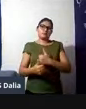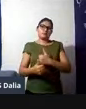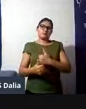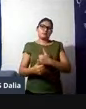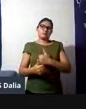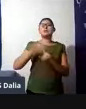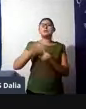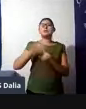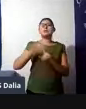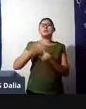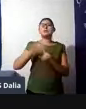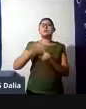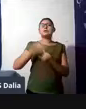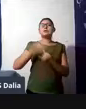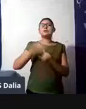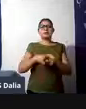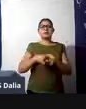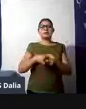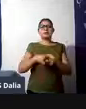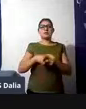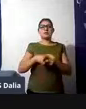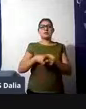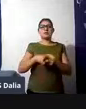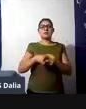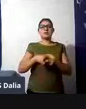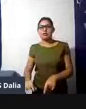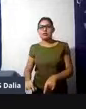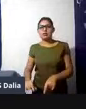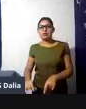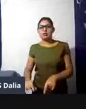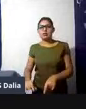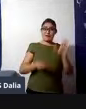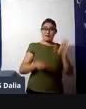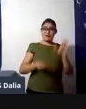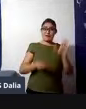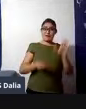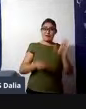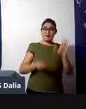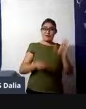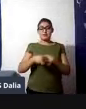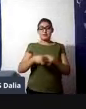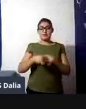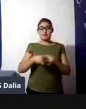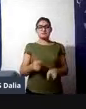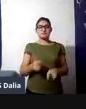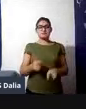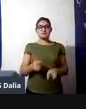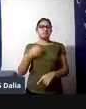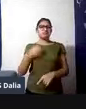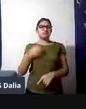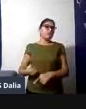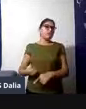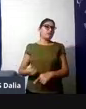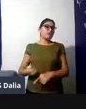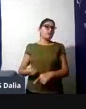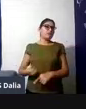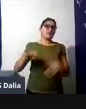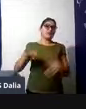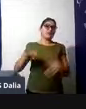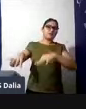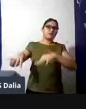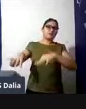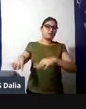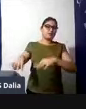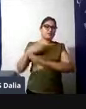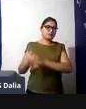está con sus amigos, el bully aprovecha para ponerlo en ridículo frente a ellos, y lo mismo con primos y vecinos de la edad, ¿no? O sea, cuando en las familias